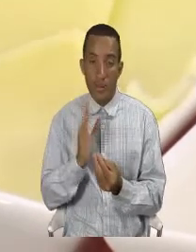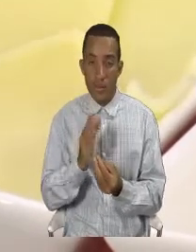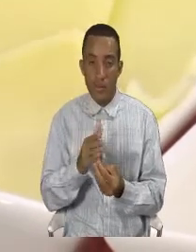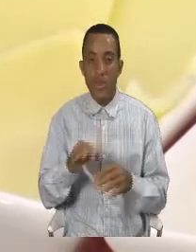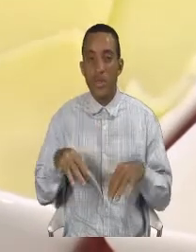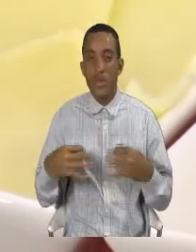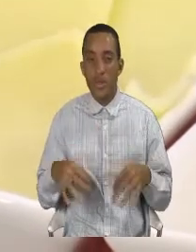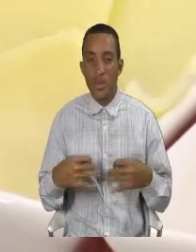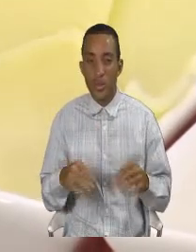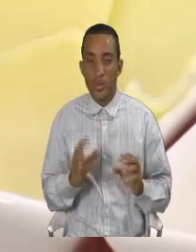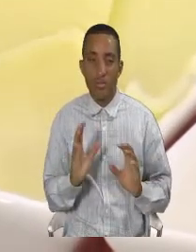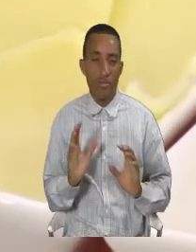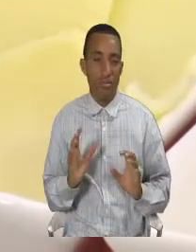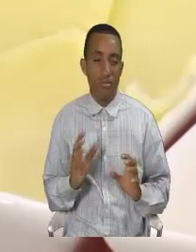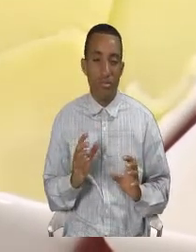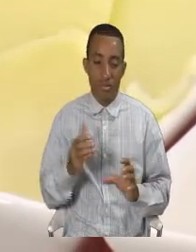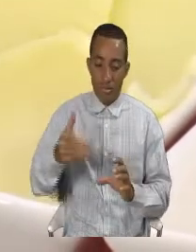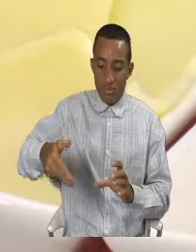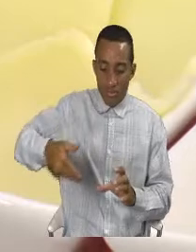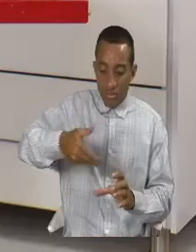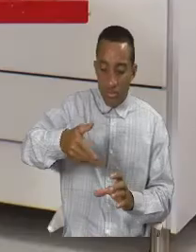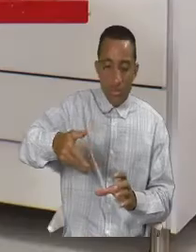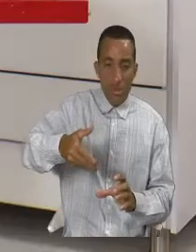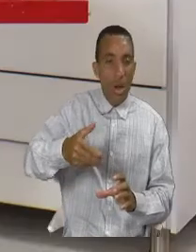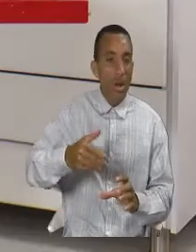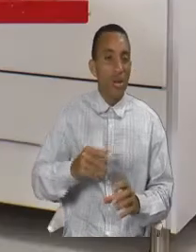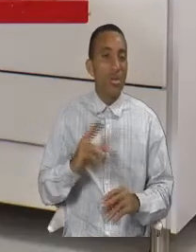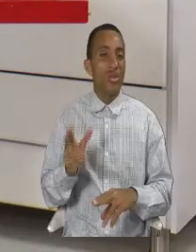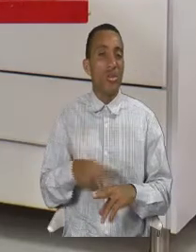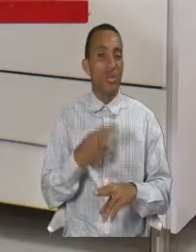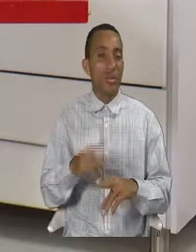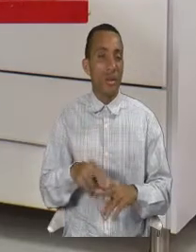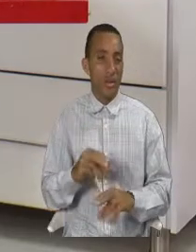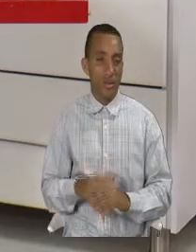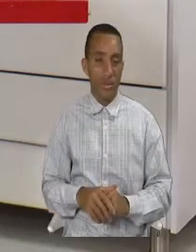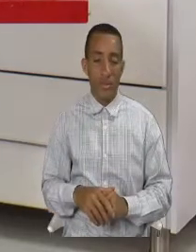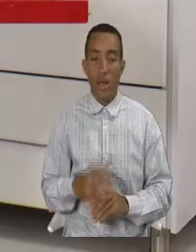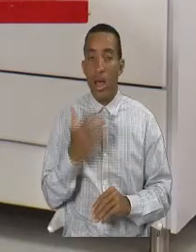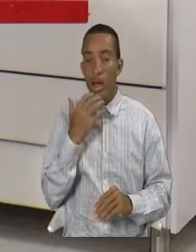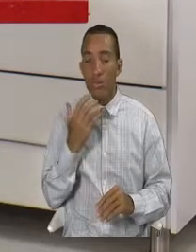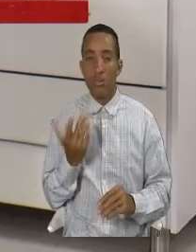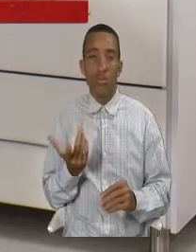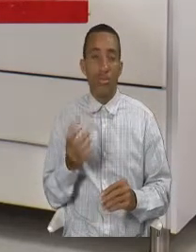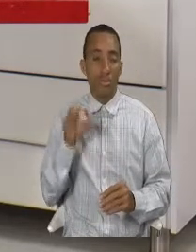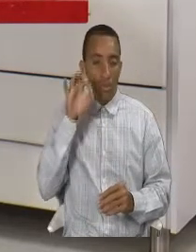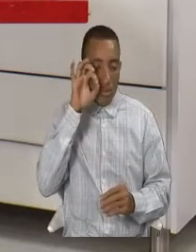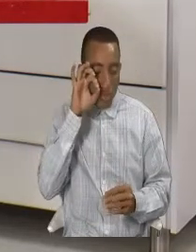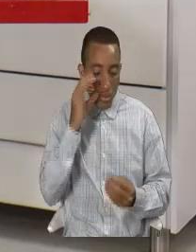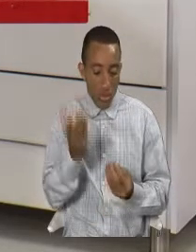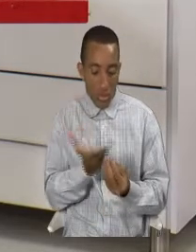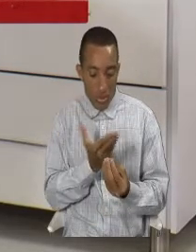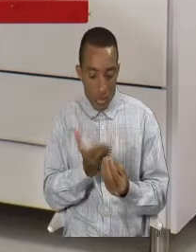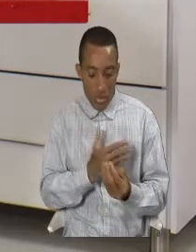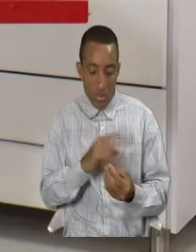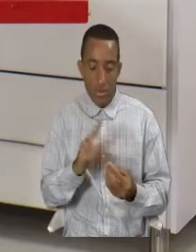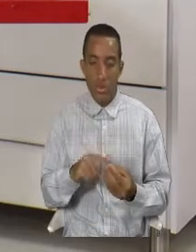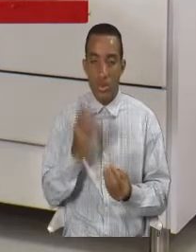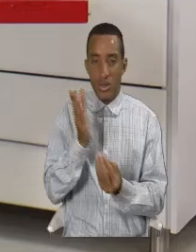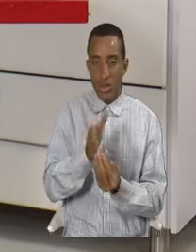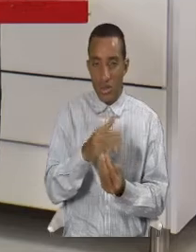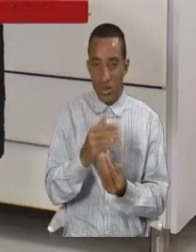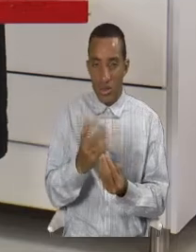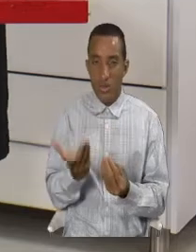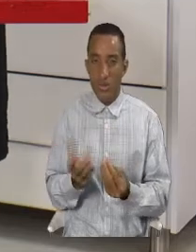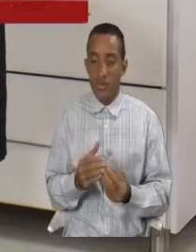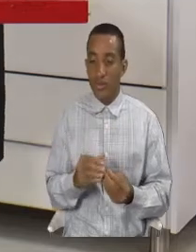hacer un guiso en casa normal. Vuelvo y repito, si utilizan tomate, cebolla, un pimentoncito, ajito, lo pueden hacer.